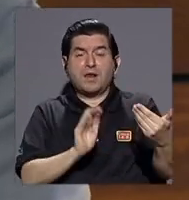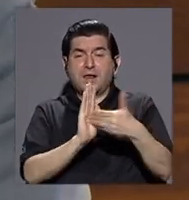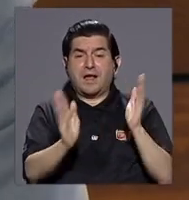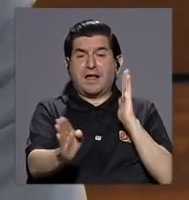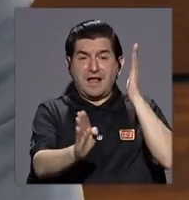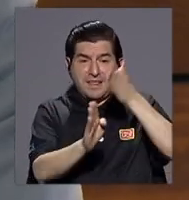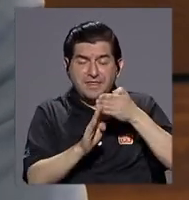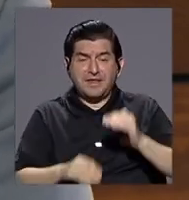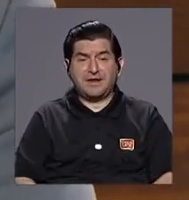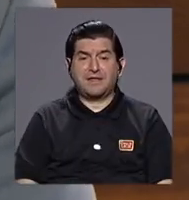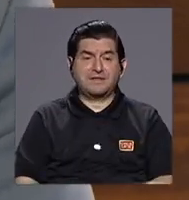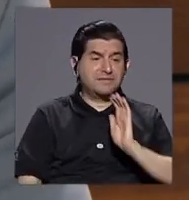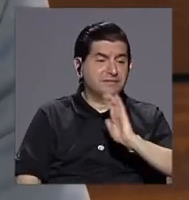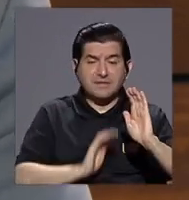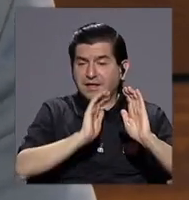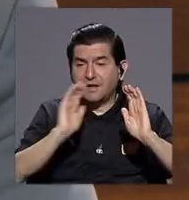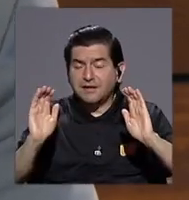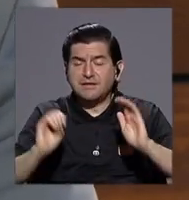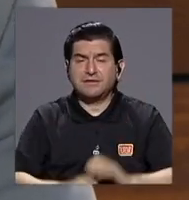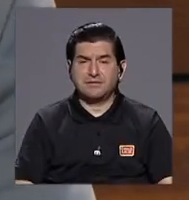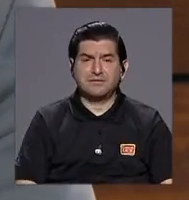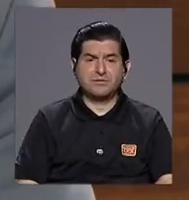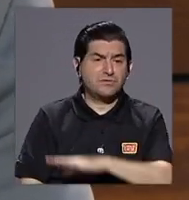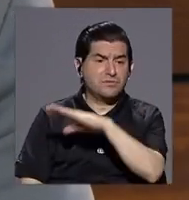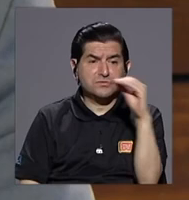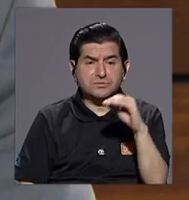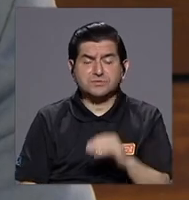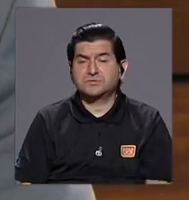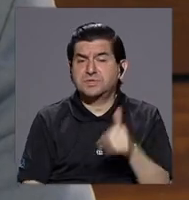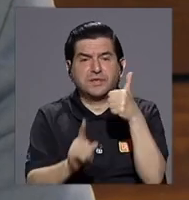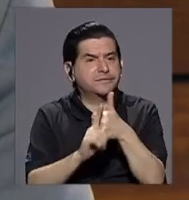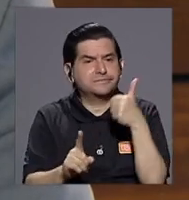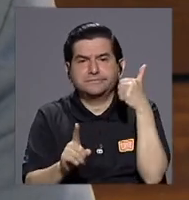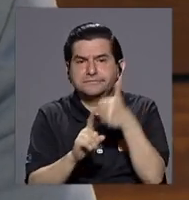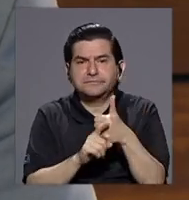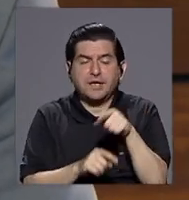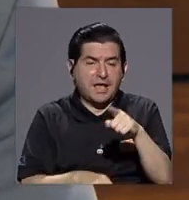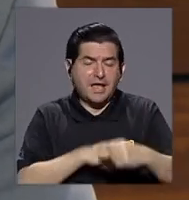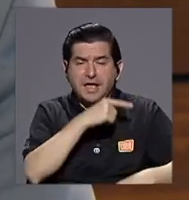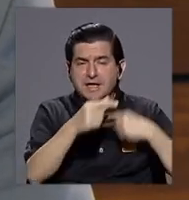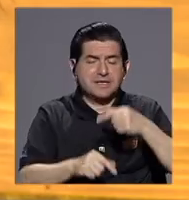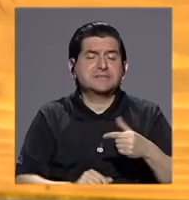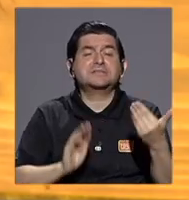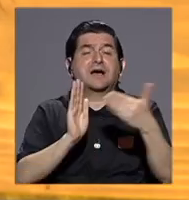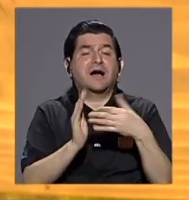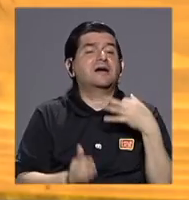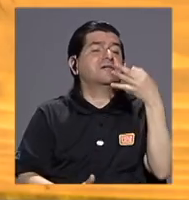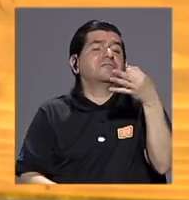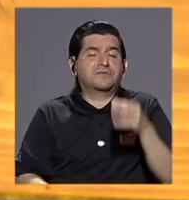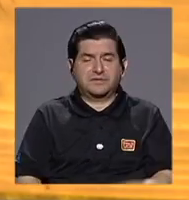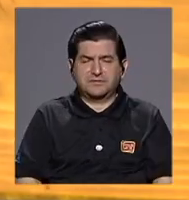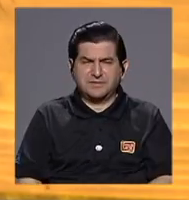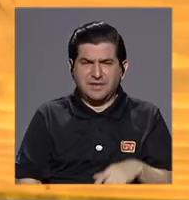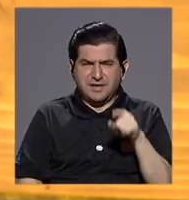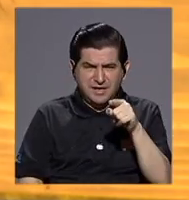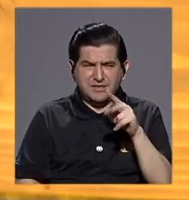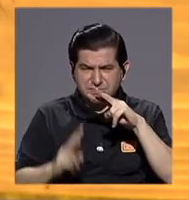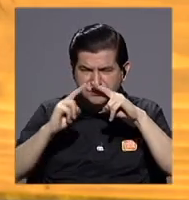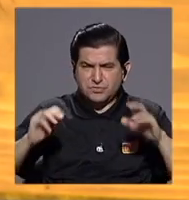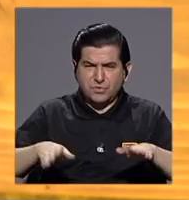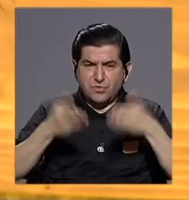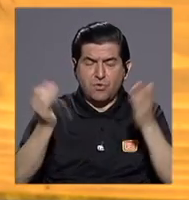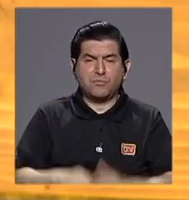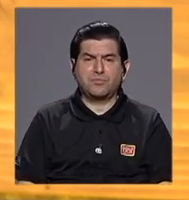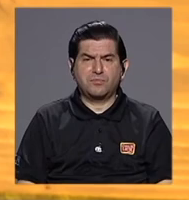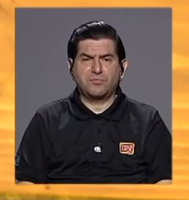directa sobre la humanidad de los niños y las niñas y que de por sí esa generación lo va a resentir? ¿Cómo ve eso, don Francisco? Soy